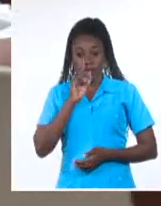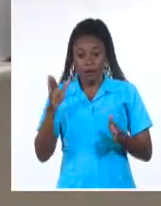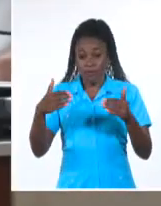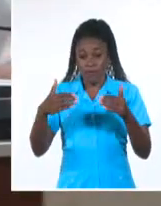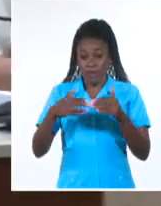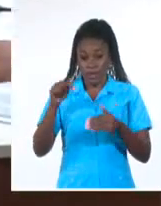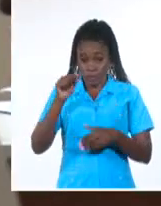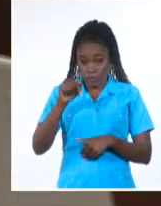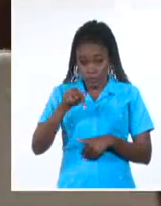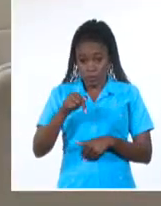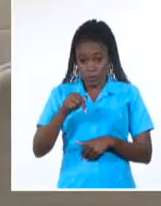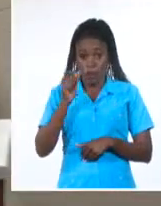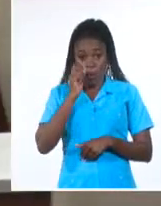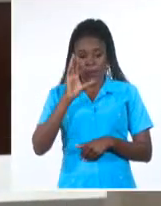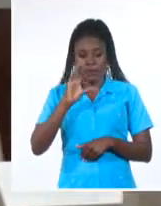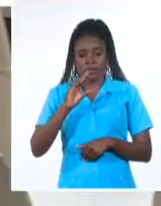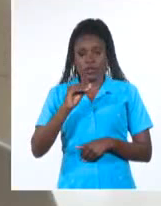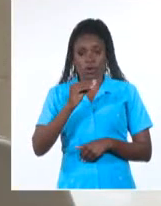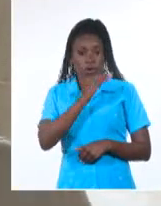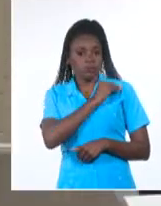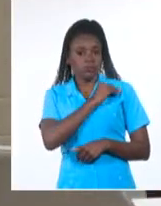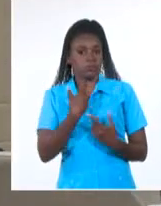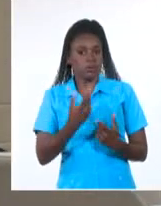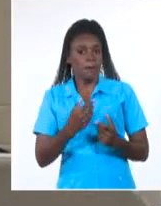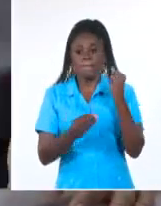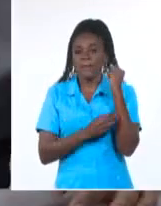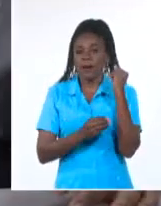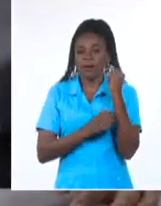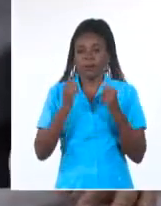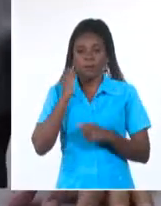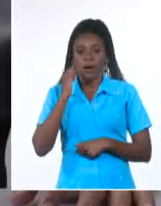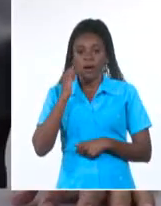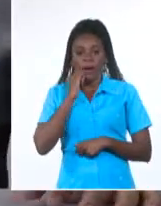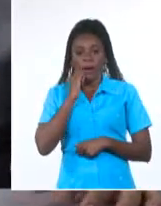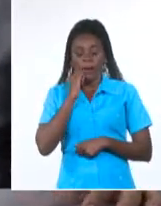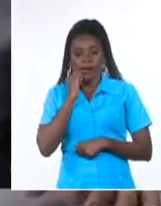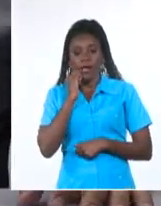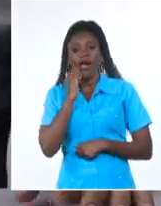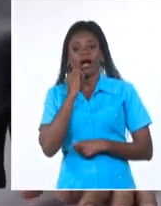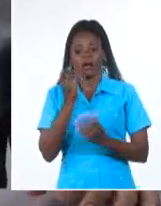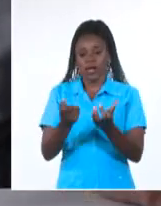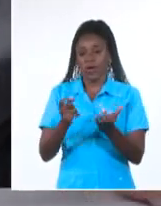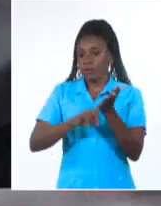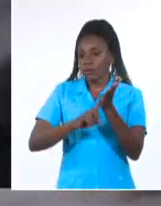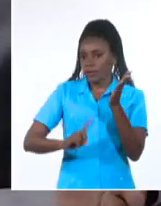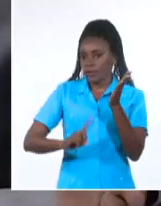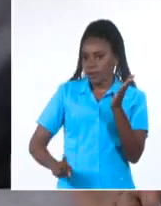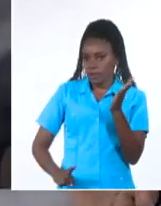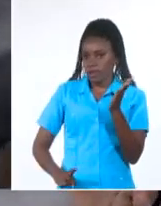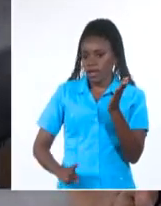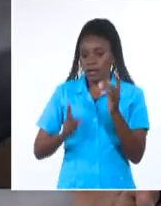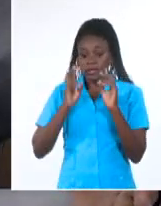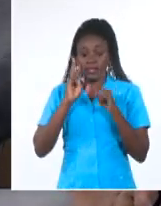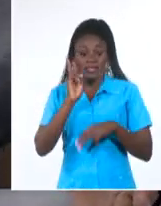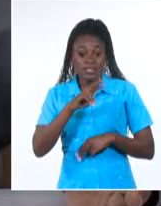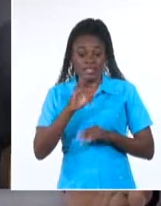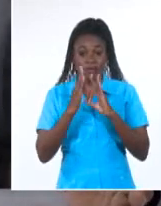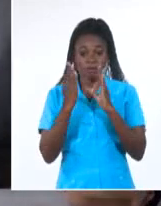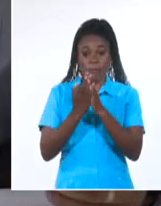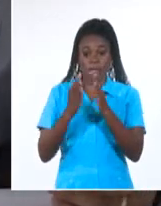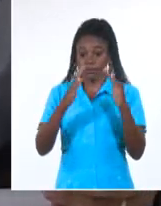República instó a las autoridades locales a reforzar las medidas para el ahorro de energía eléctrica, atender a las familias y comunidades